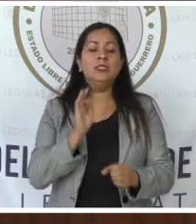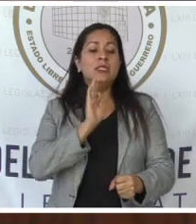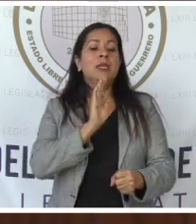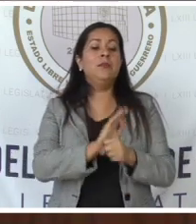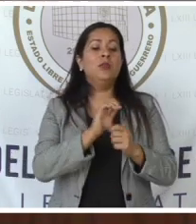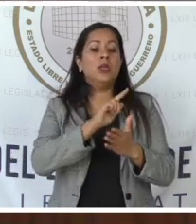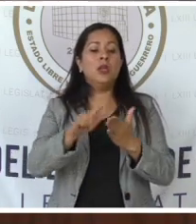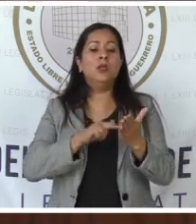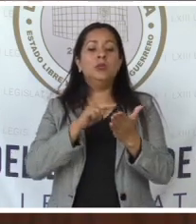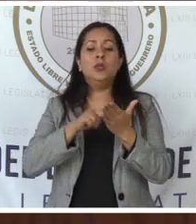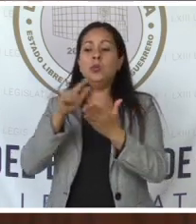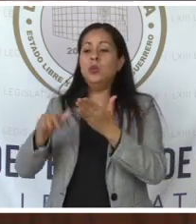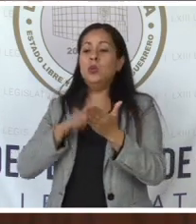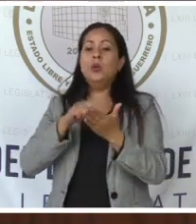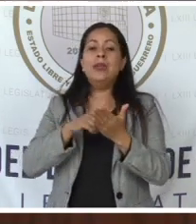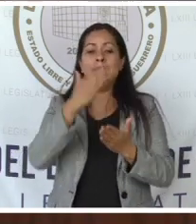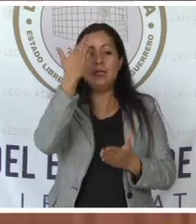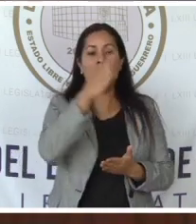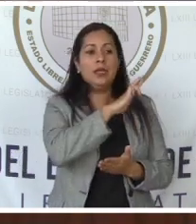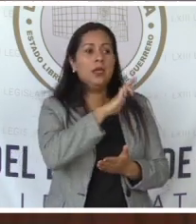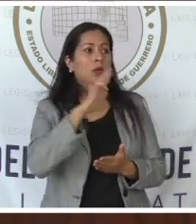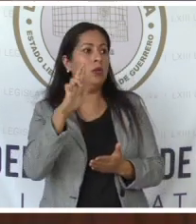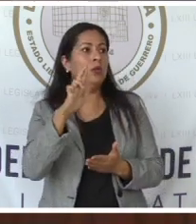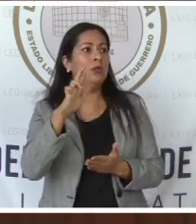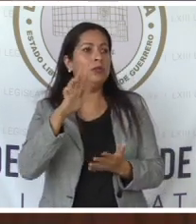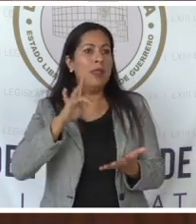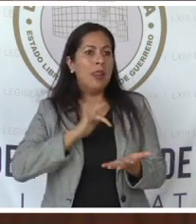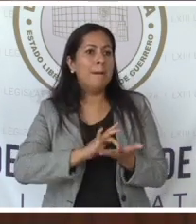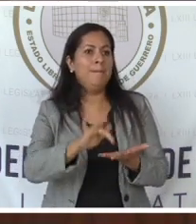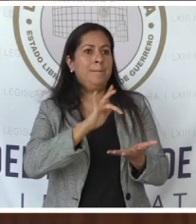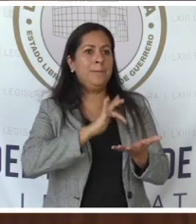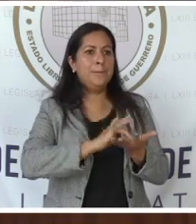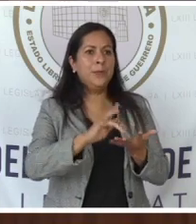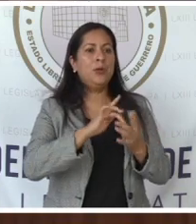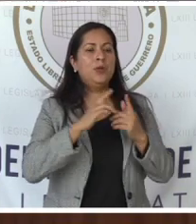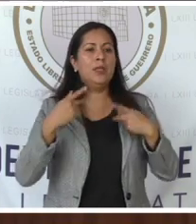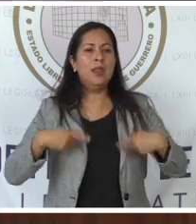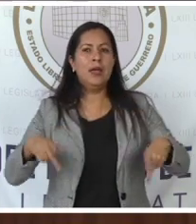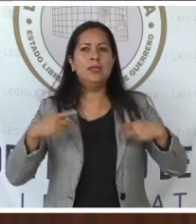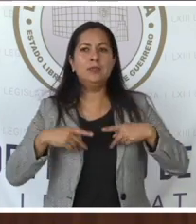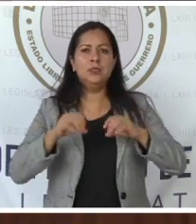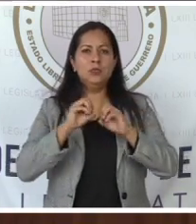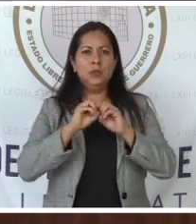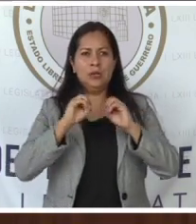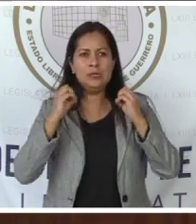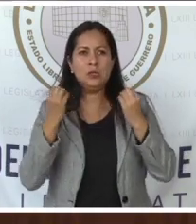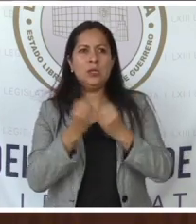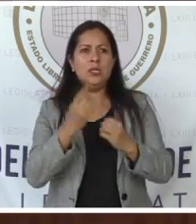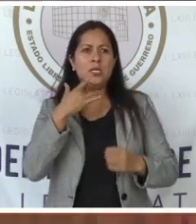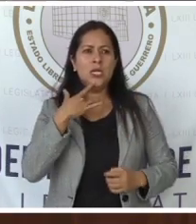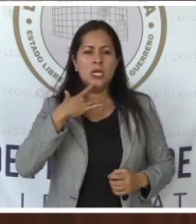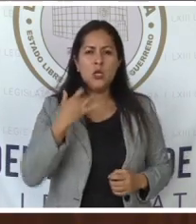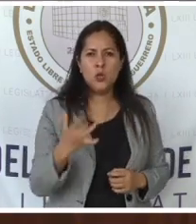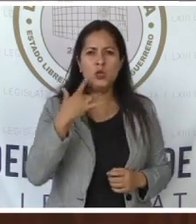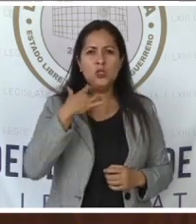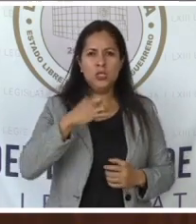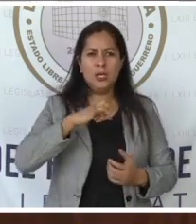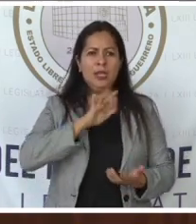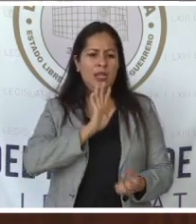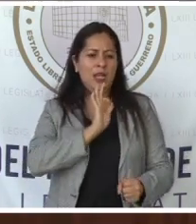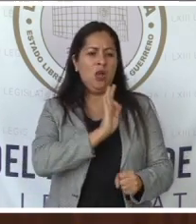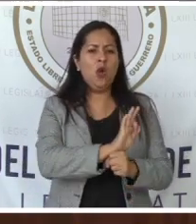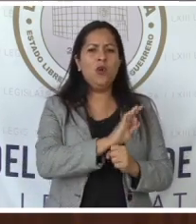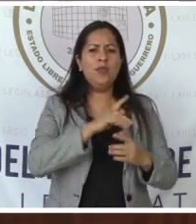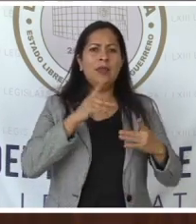los espacios cívicos y se reconozca la contribución de las personas y organizaciones que luchan contra la